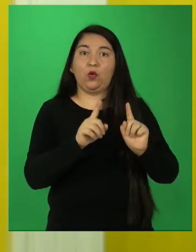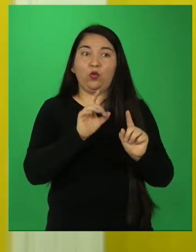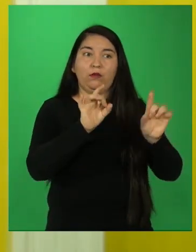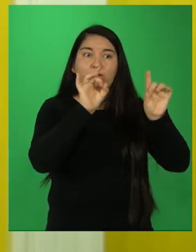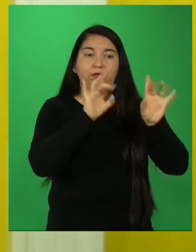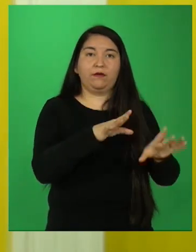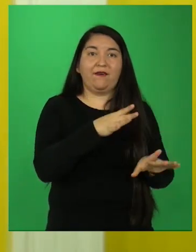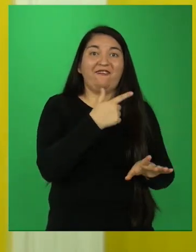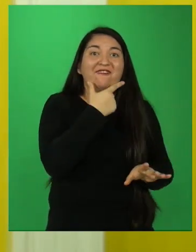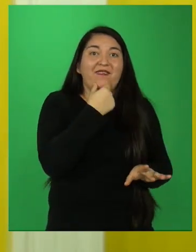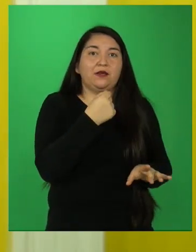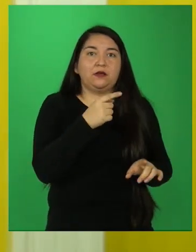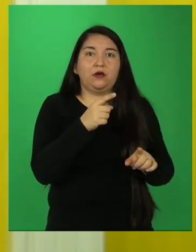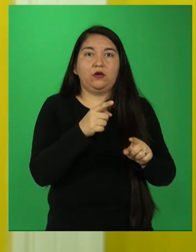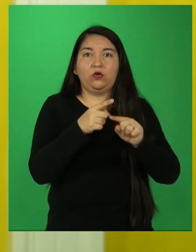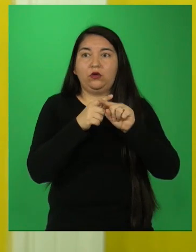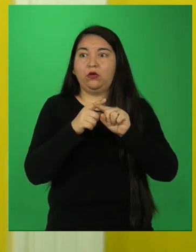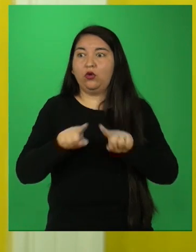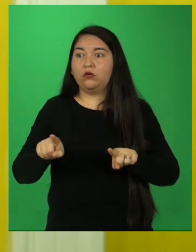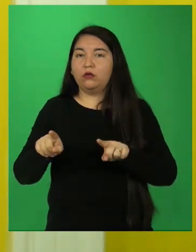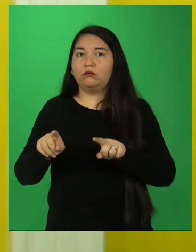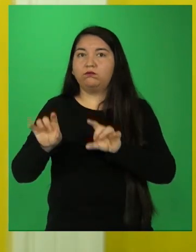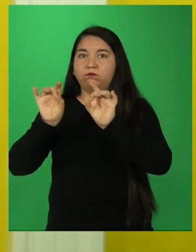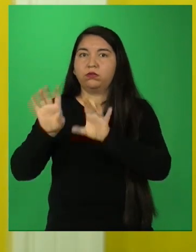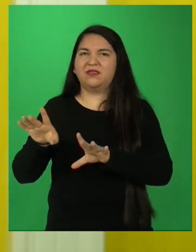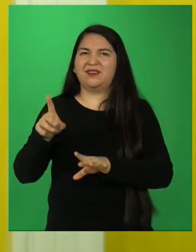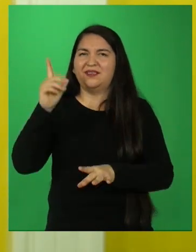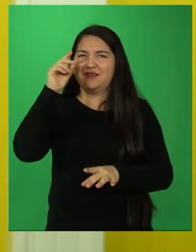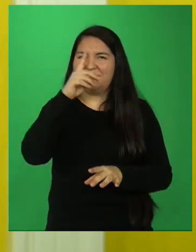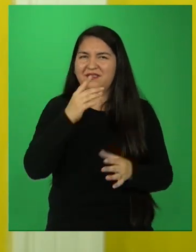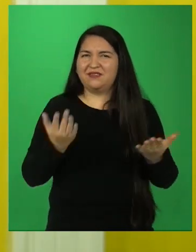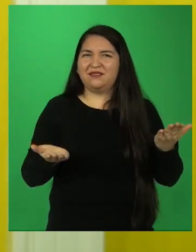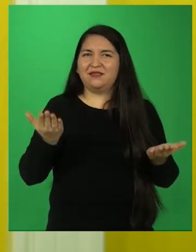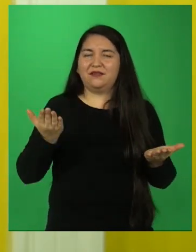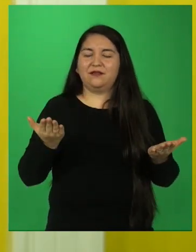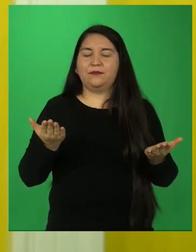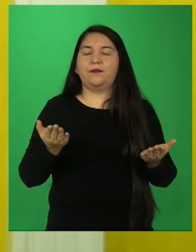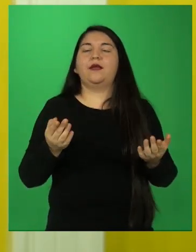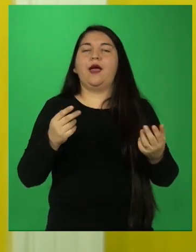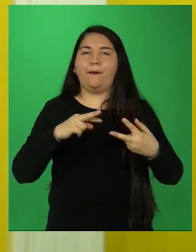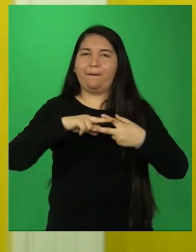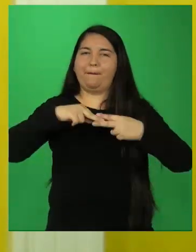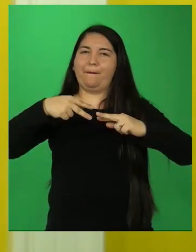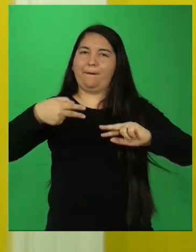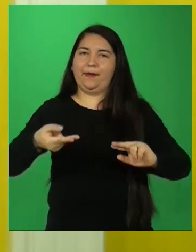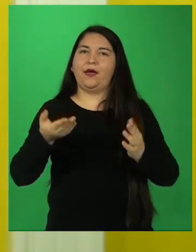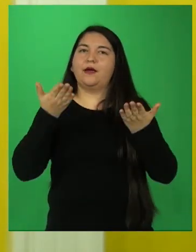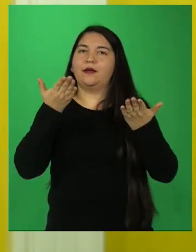que otros? Entonces es importante observar esa variabilidad que nosotros tenemos hoy en día.